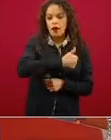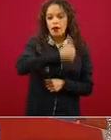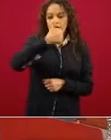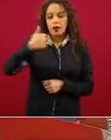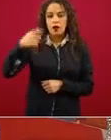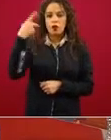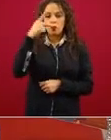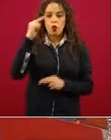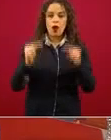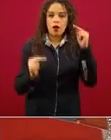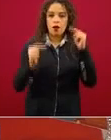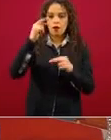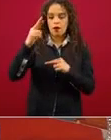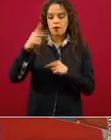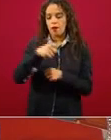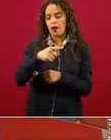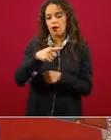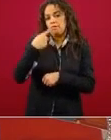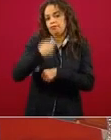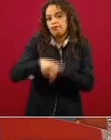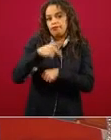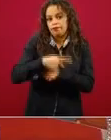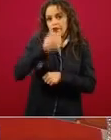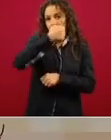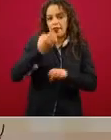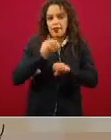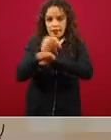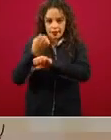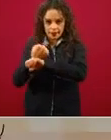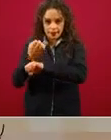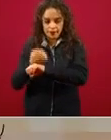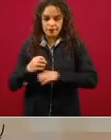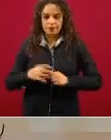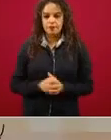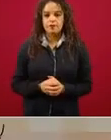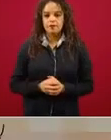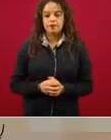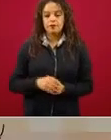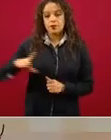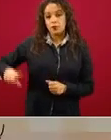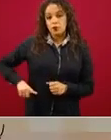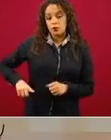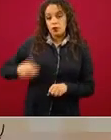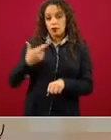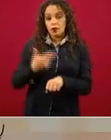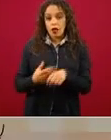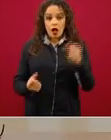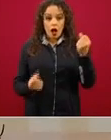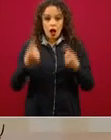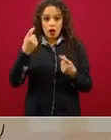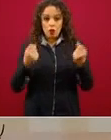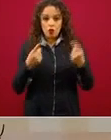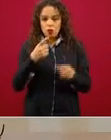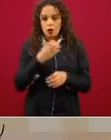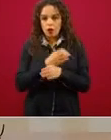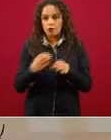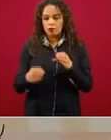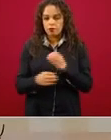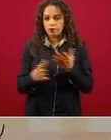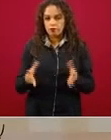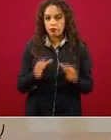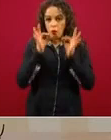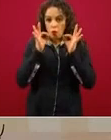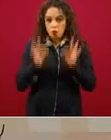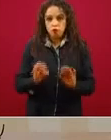riesgo. Uno de los criterios que aparentemente algunos de los gobernadores no habían tenido